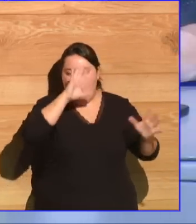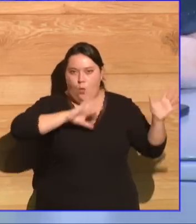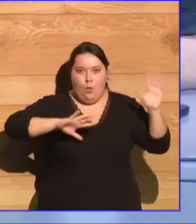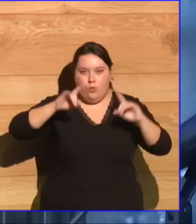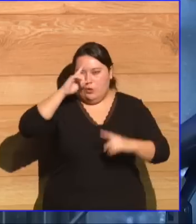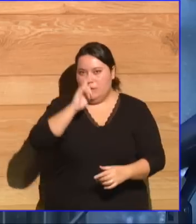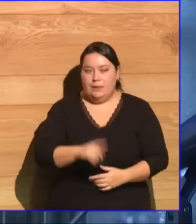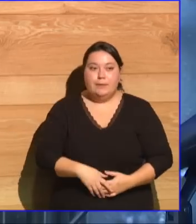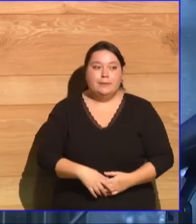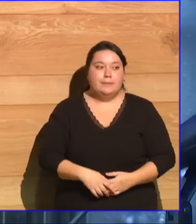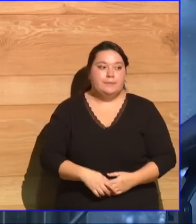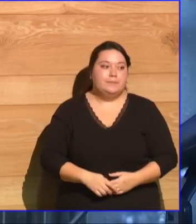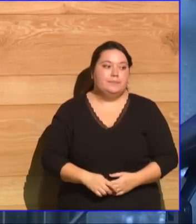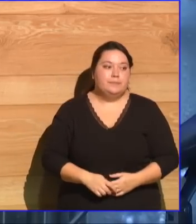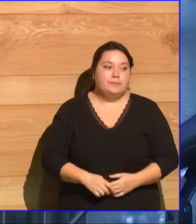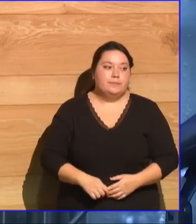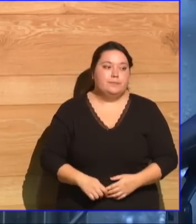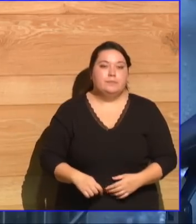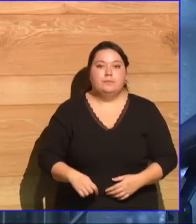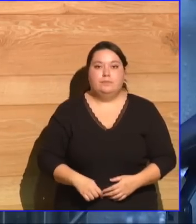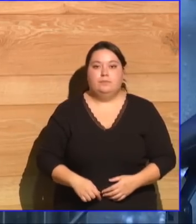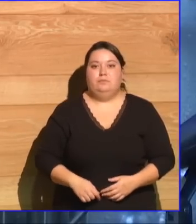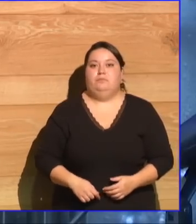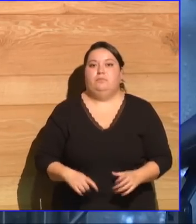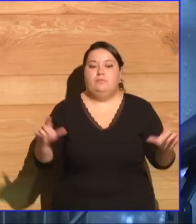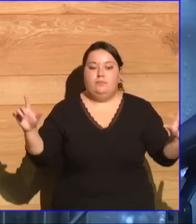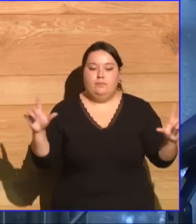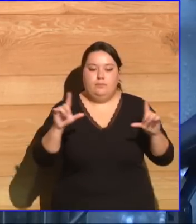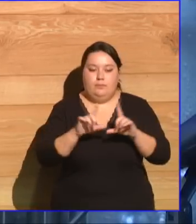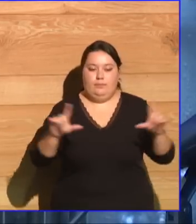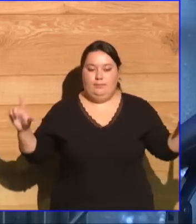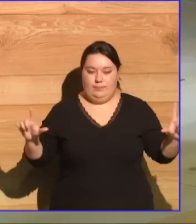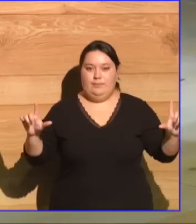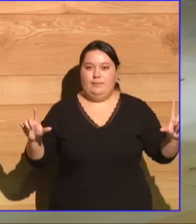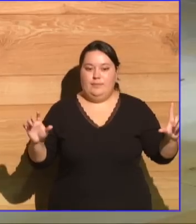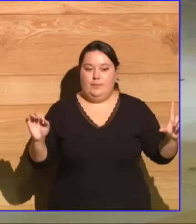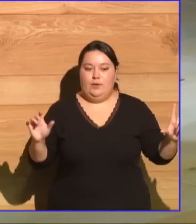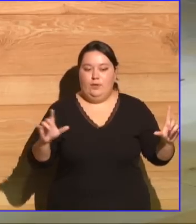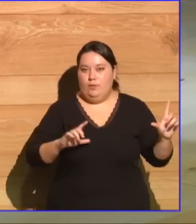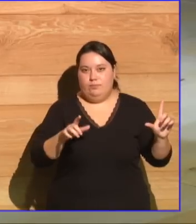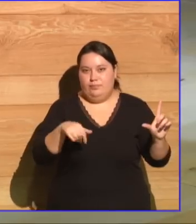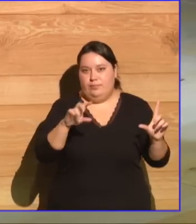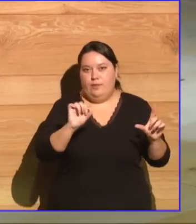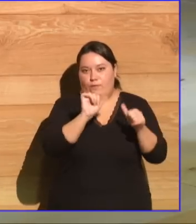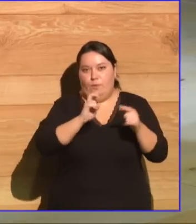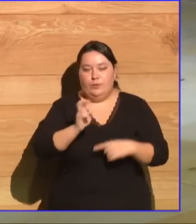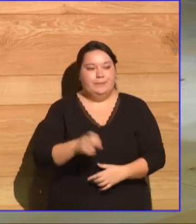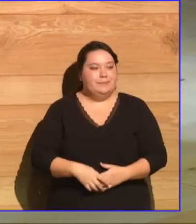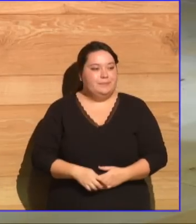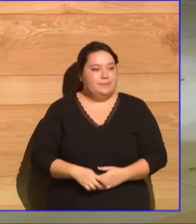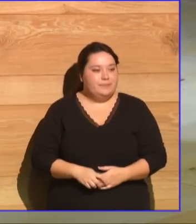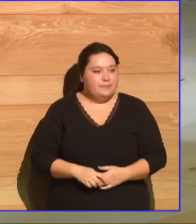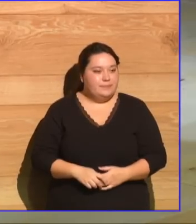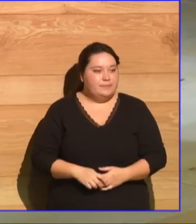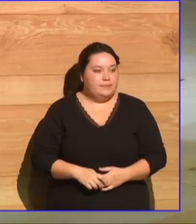sabe. esplendoroso 16/9 o 2.35/1, lo que sea que ya nos dirá. 2,39 será seguramente. Seguramente lo que he Es dicho.